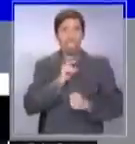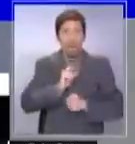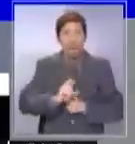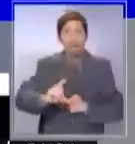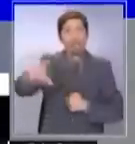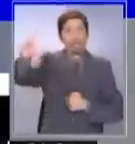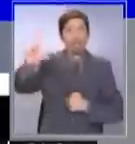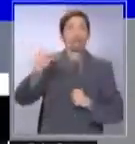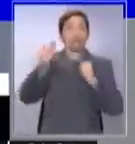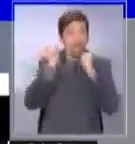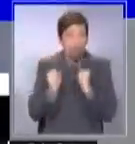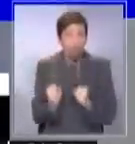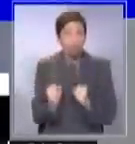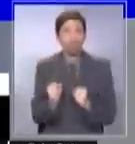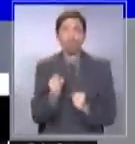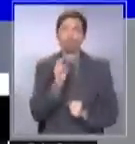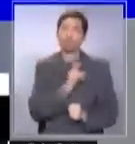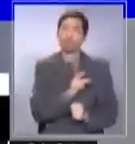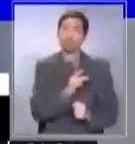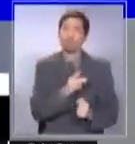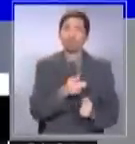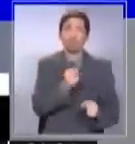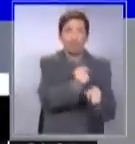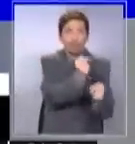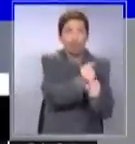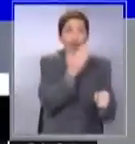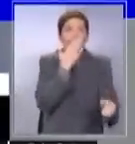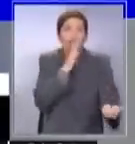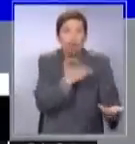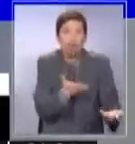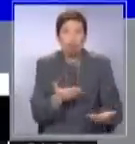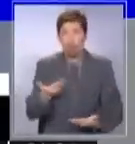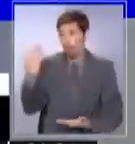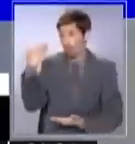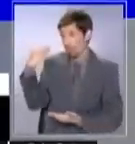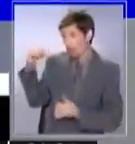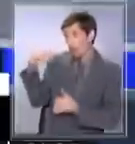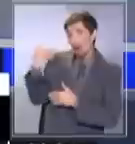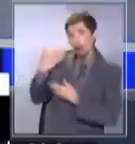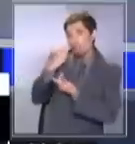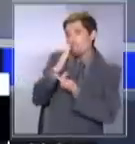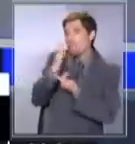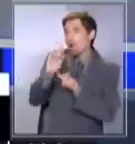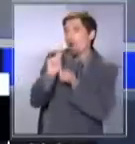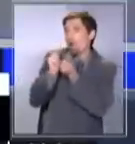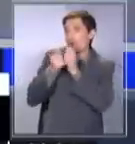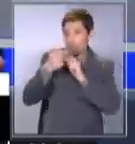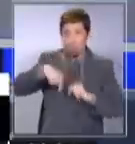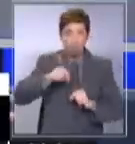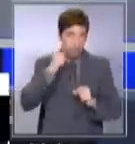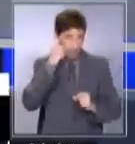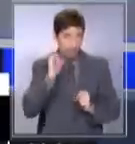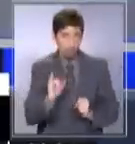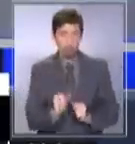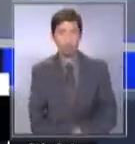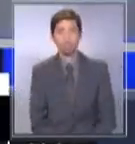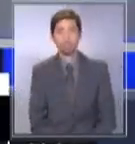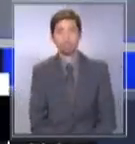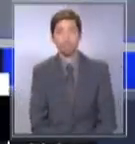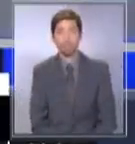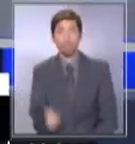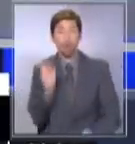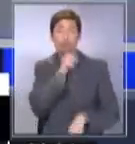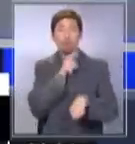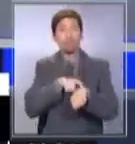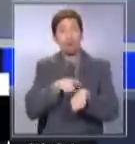empleos y obviamente cambiar lo que viene pasando en los últimos años en Chile conocimos en las últimas horas que es verdad que van a